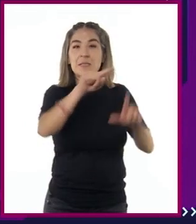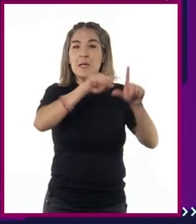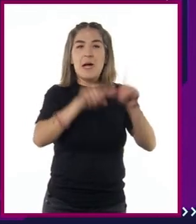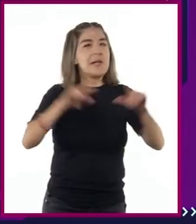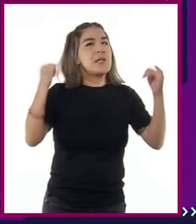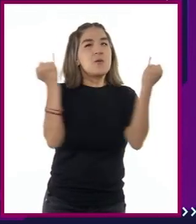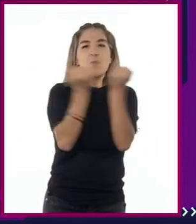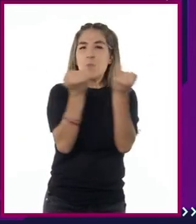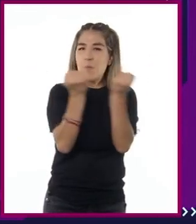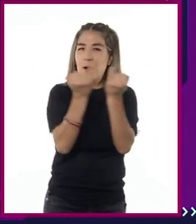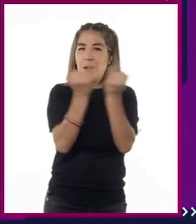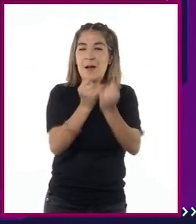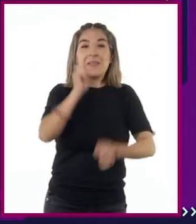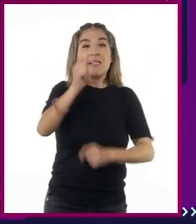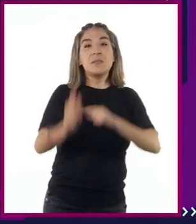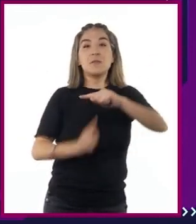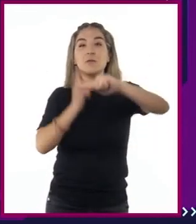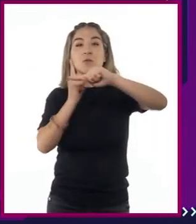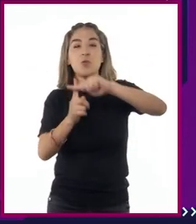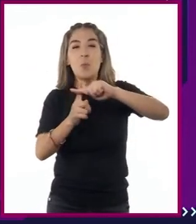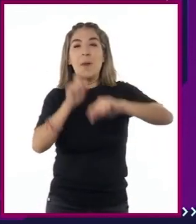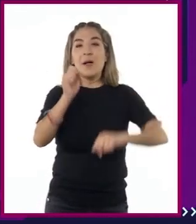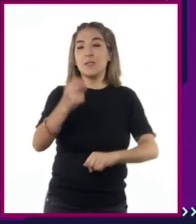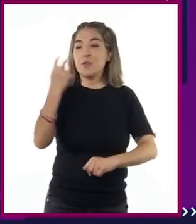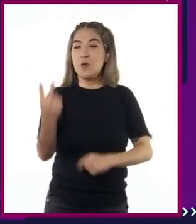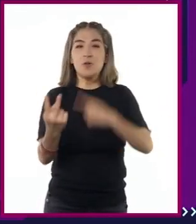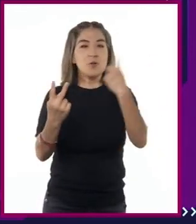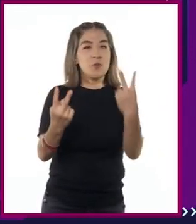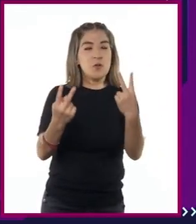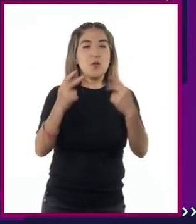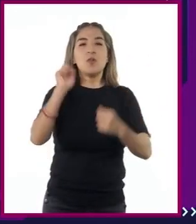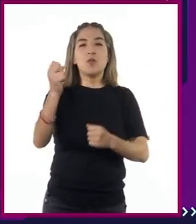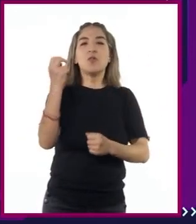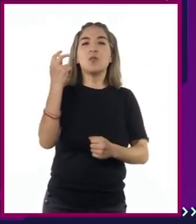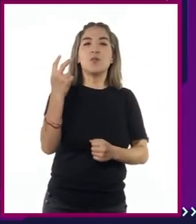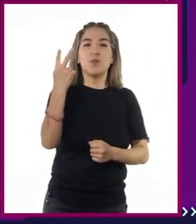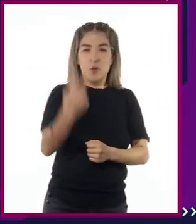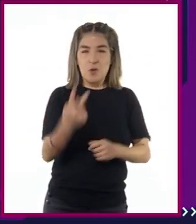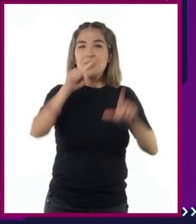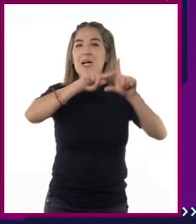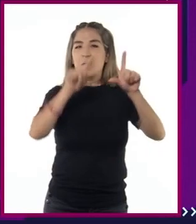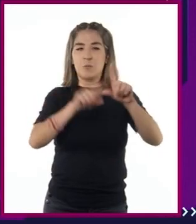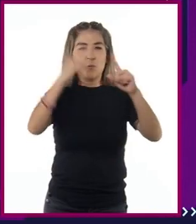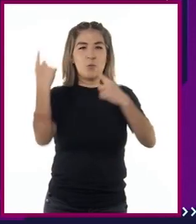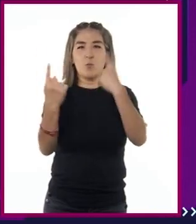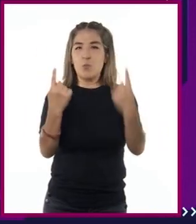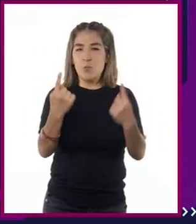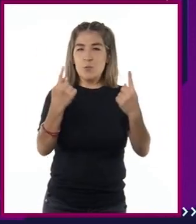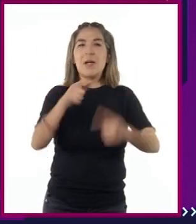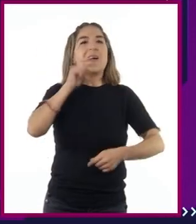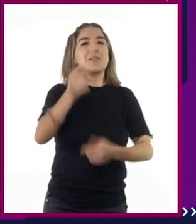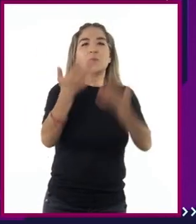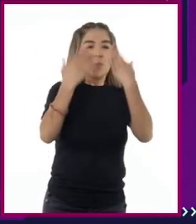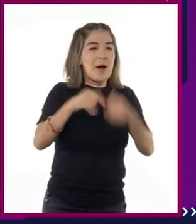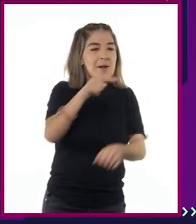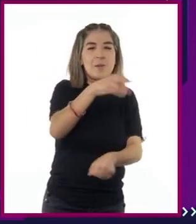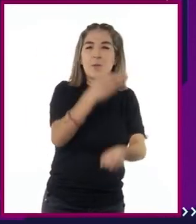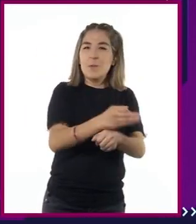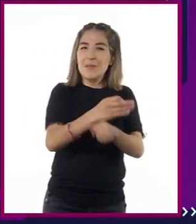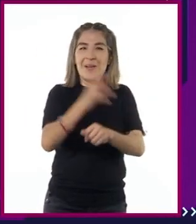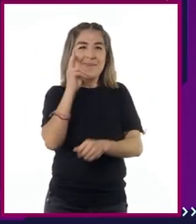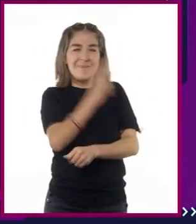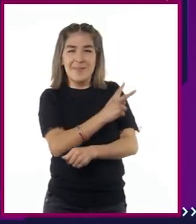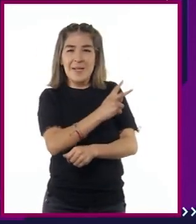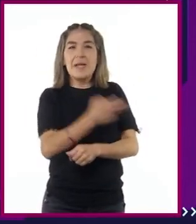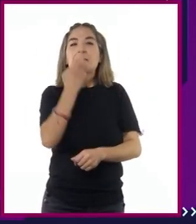es igual que la suma de los dos ángulos interiores no adyacentes indicados. La